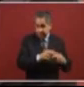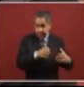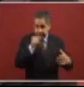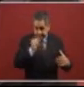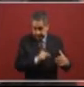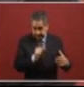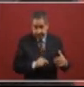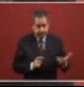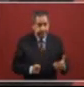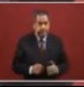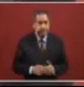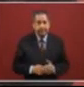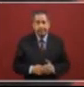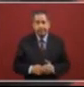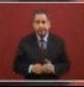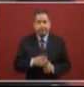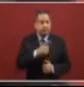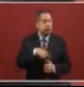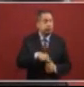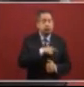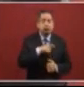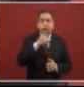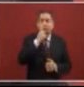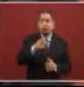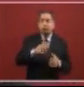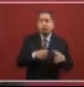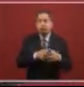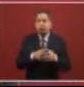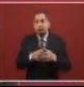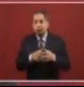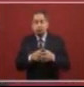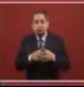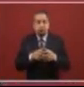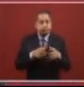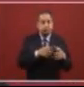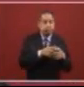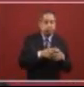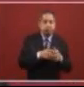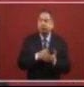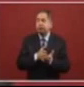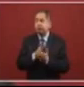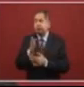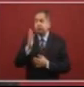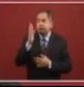como sostenían una cosa, pues también podían